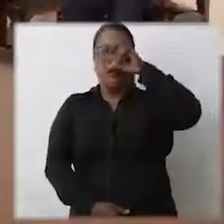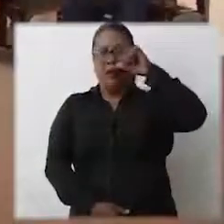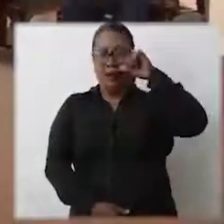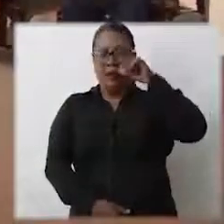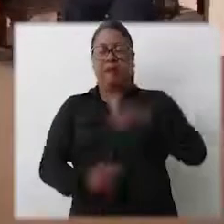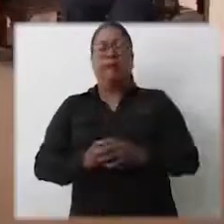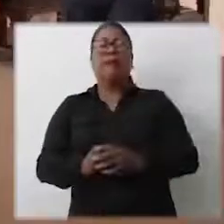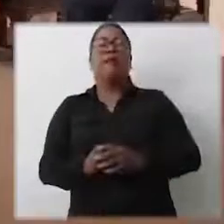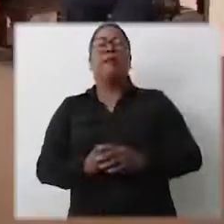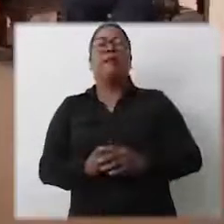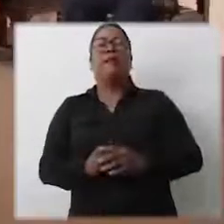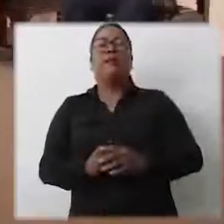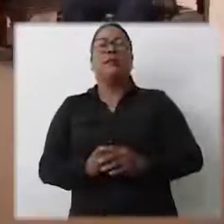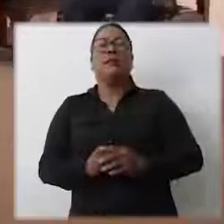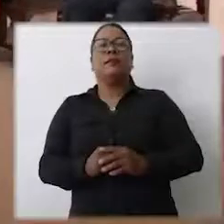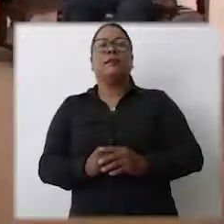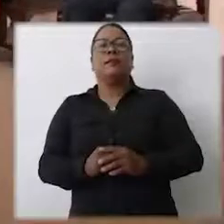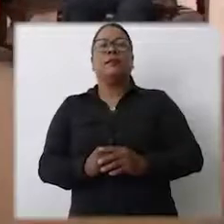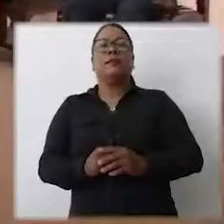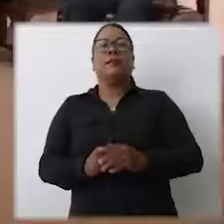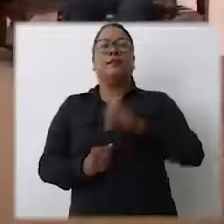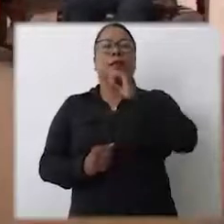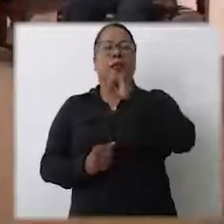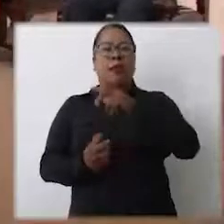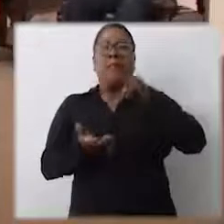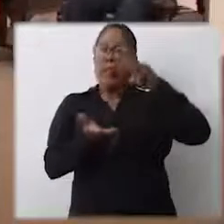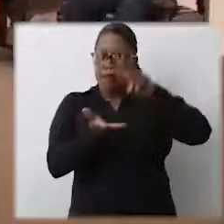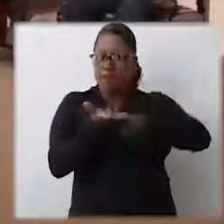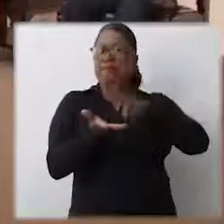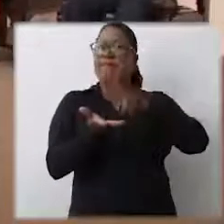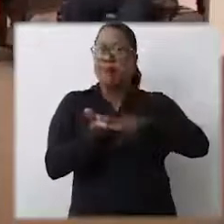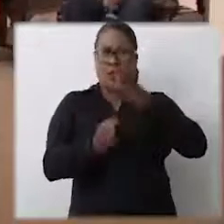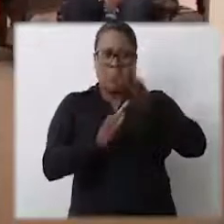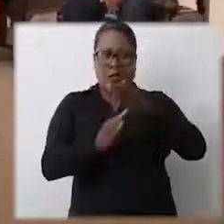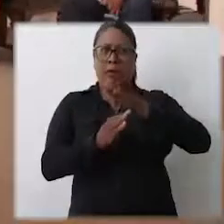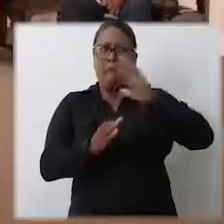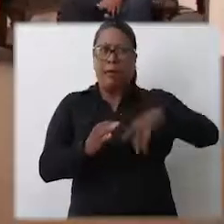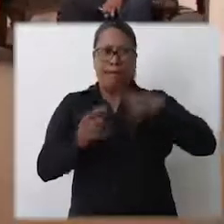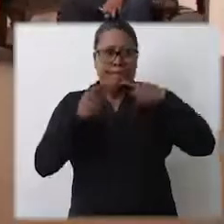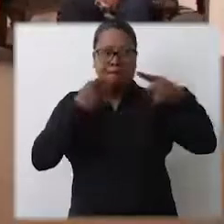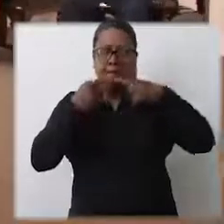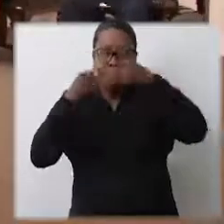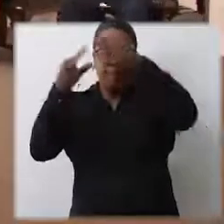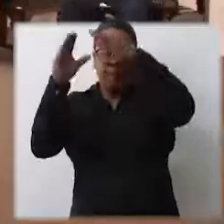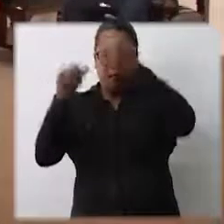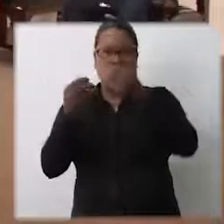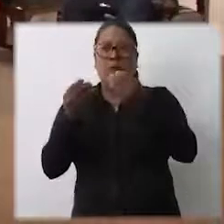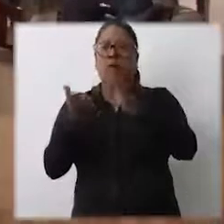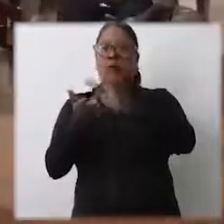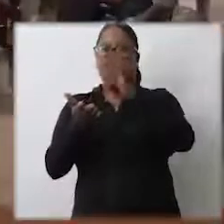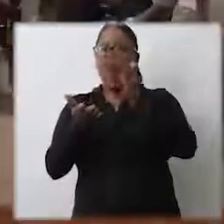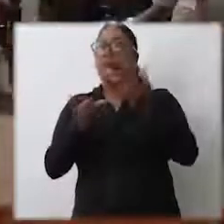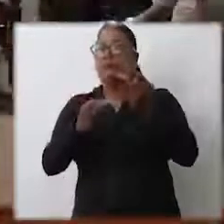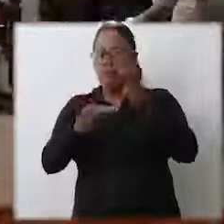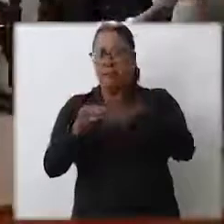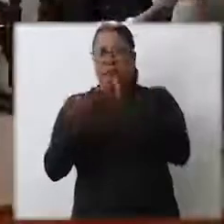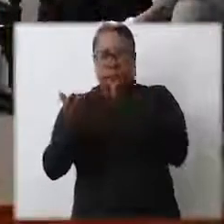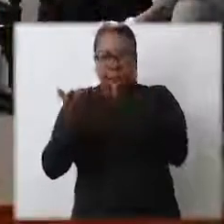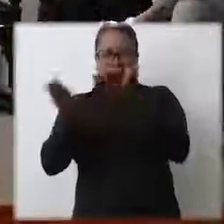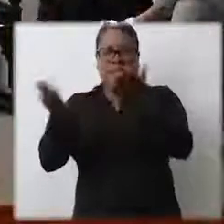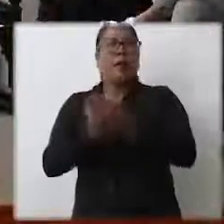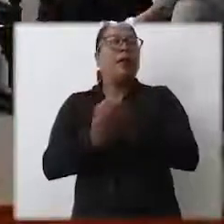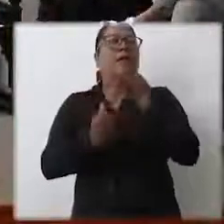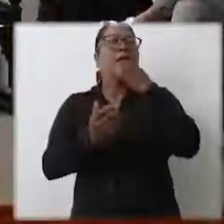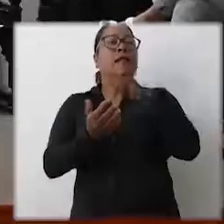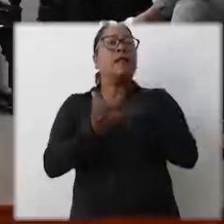orden del día se refiere a la lectura y, en su caso, aprobación del orden del día al que se sujetará la sesión ordinaria de Cabildo de fecha 17 de